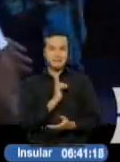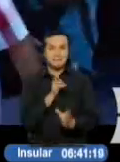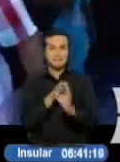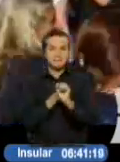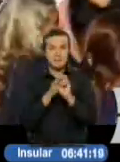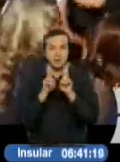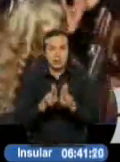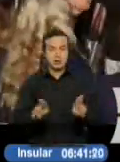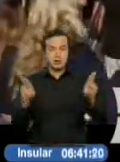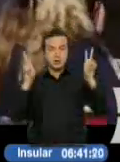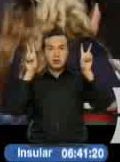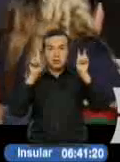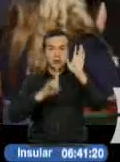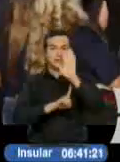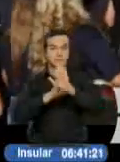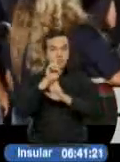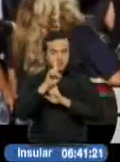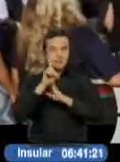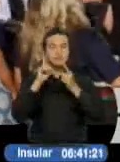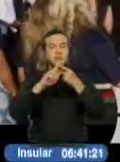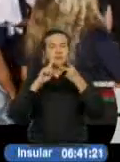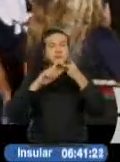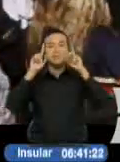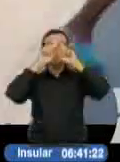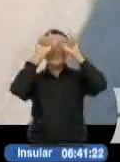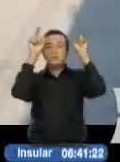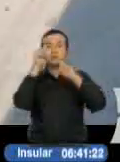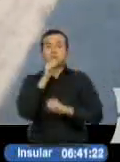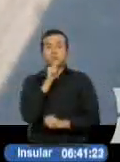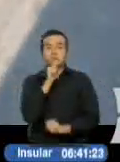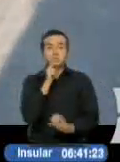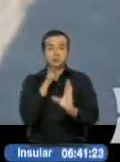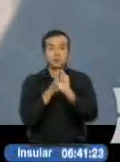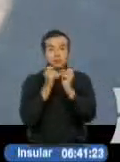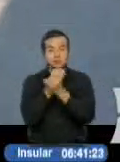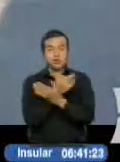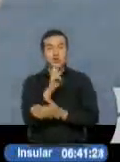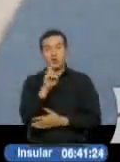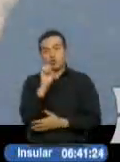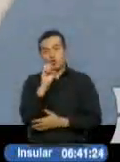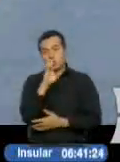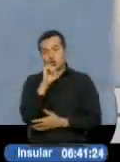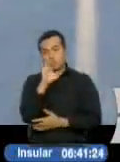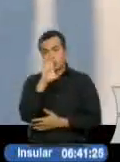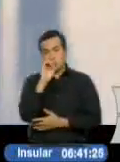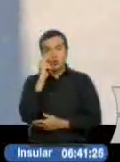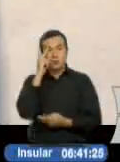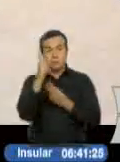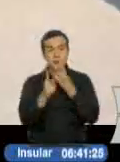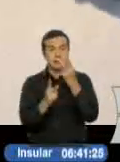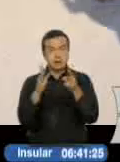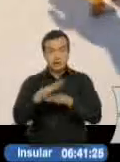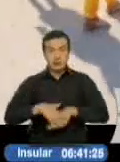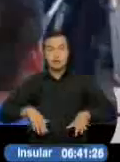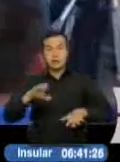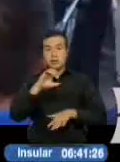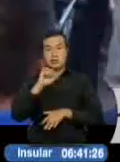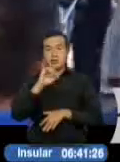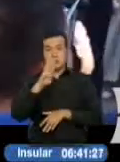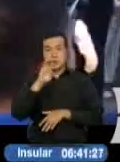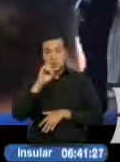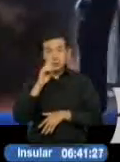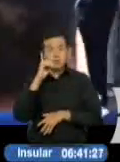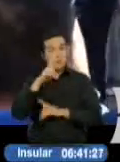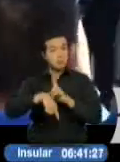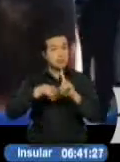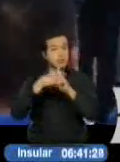de Naciones Unidas para el Desarrollo y también la empresa privada. Así lo informó Rocío González de Moreno en su visita a Ceibo Renacer, donde